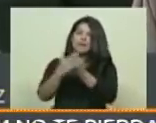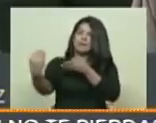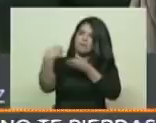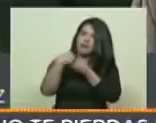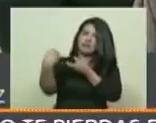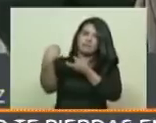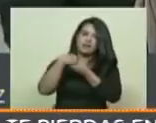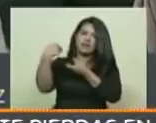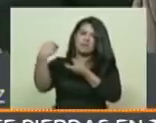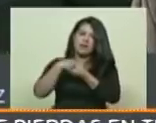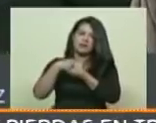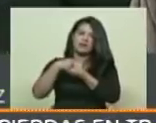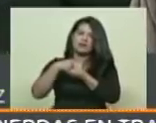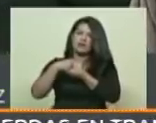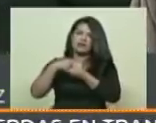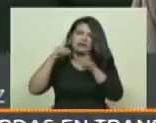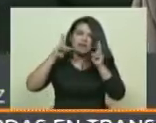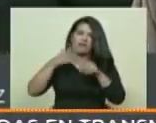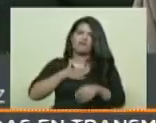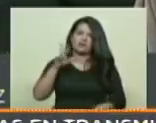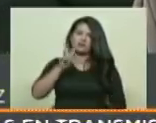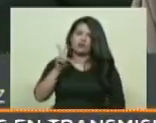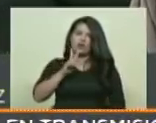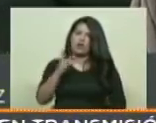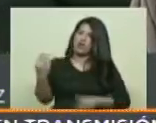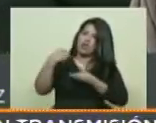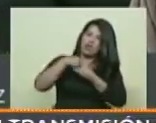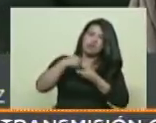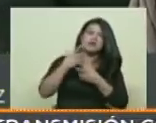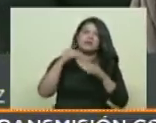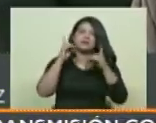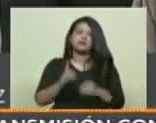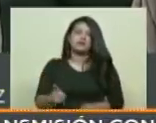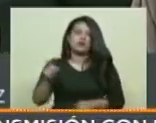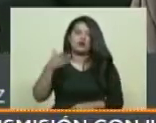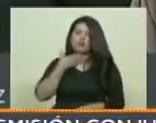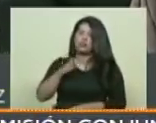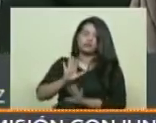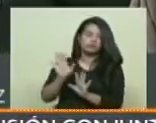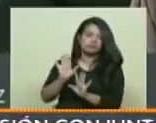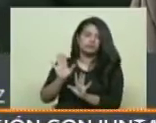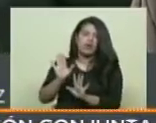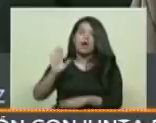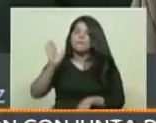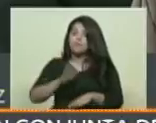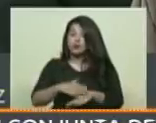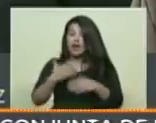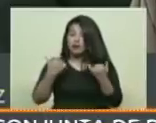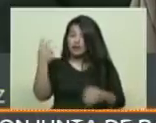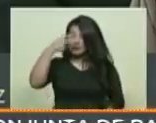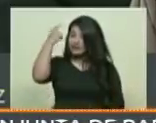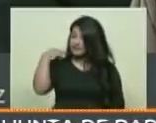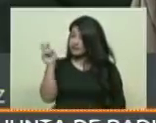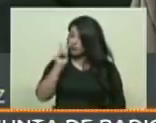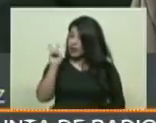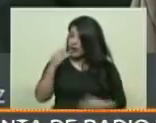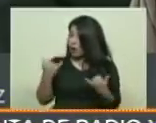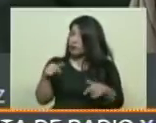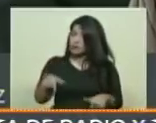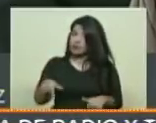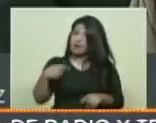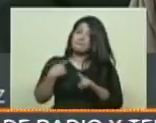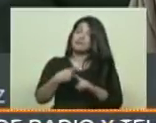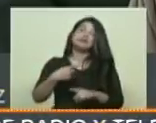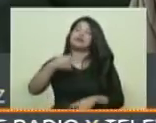los asuntos internos de Venezuela, a pesar de que la Cancillería venezolana, no de ahora, la Cancillería venezolana